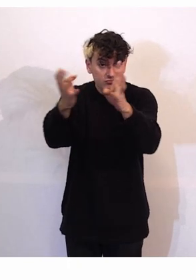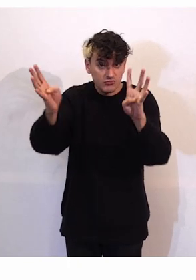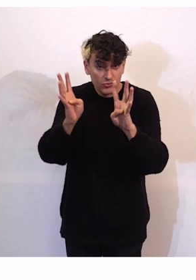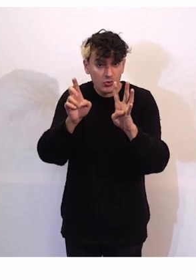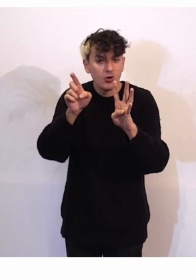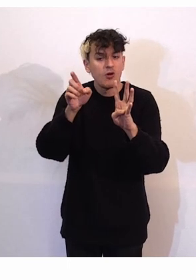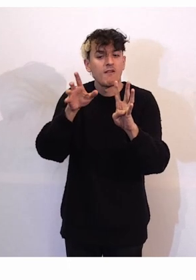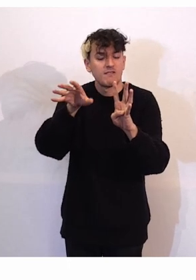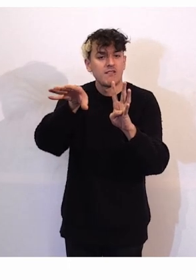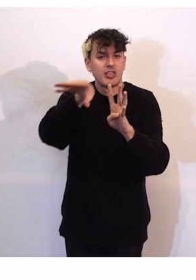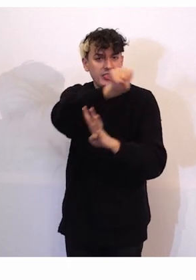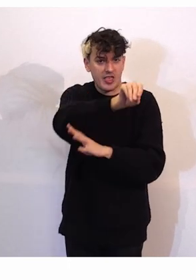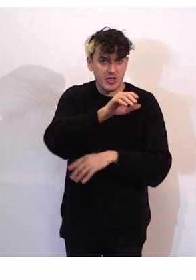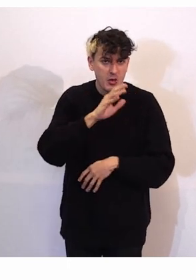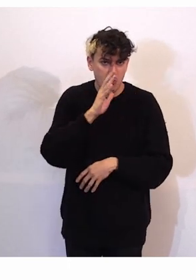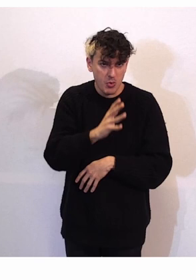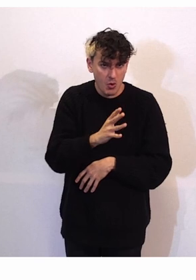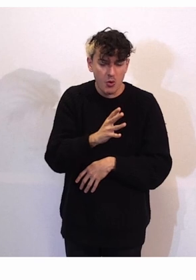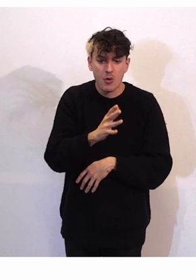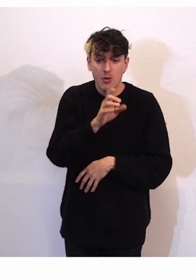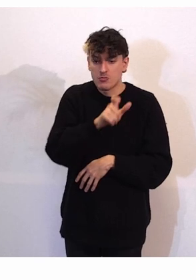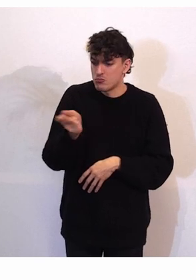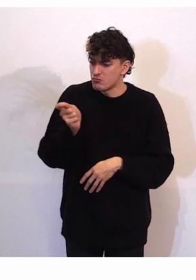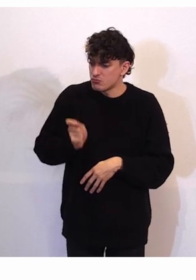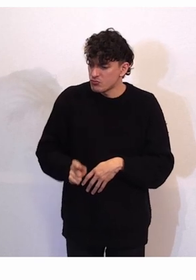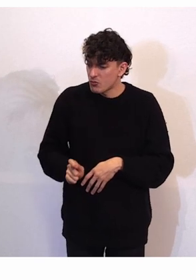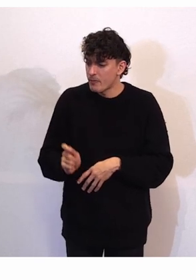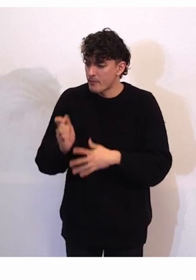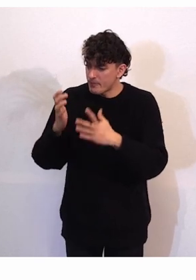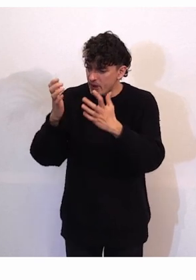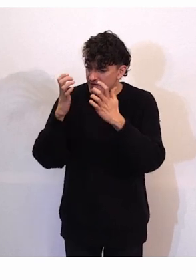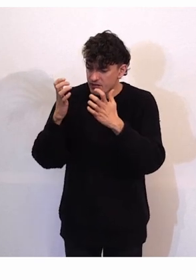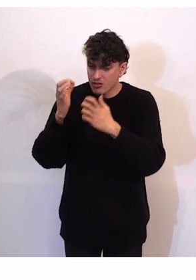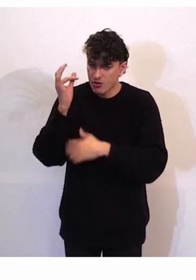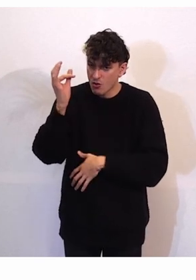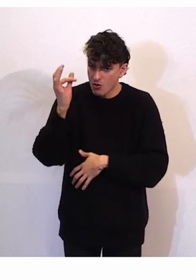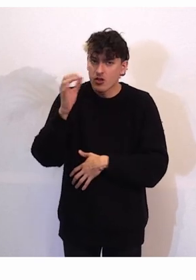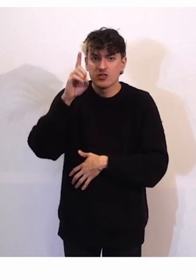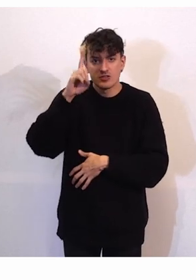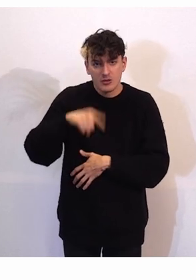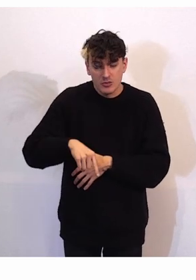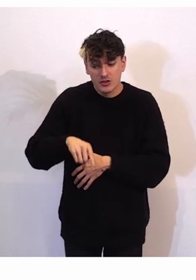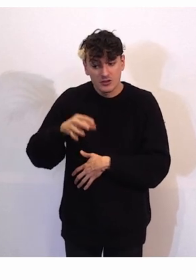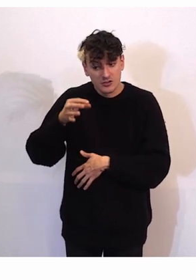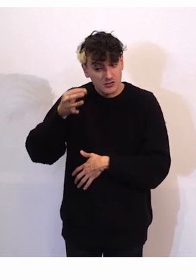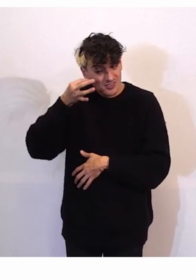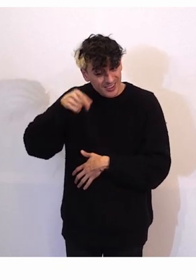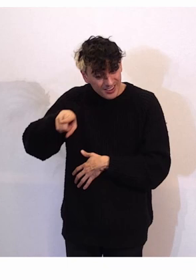qué? Porque es un beneficio para los profesionales, es un beneficio para Elena y es un beneficio para